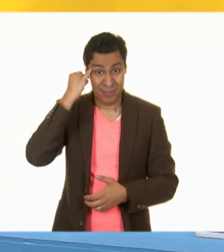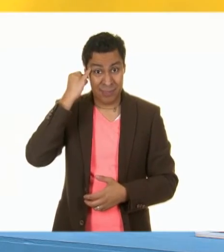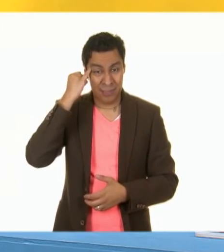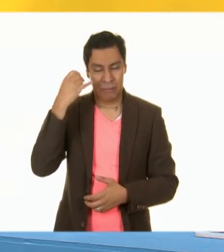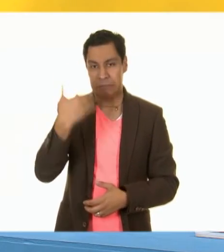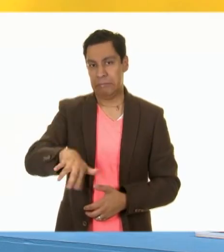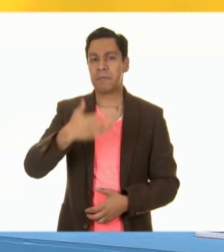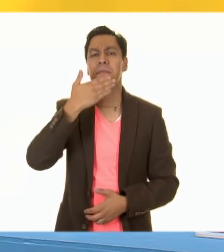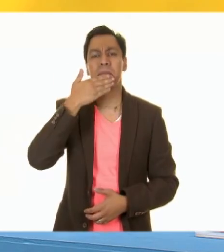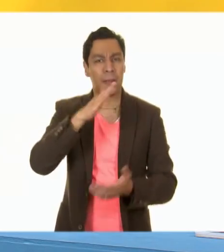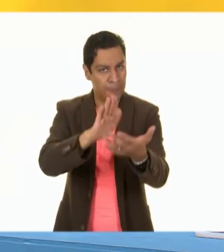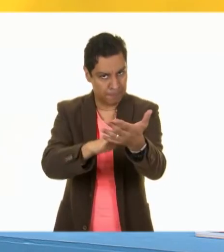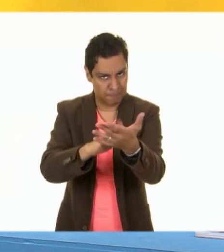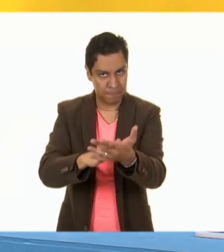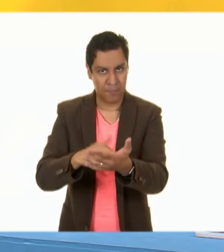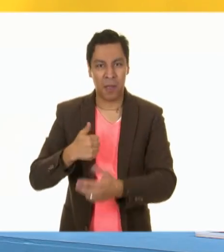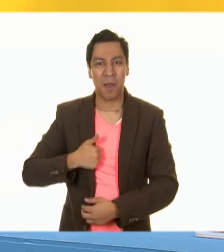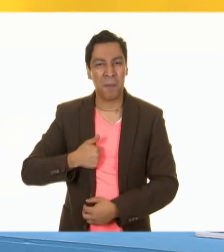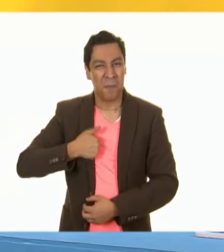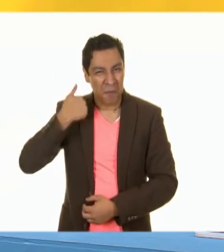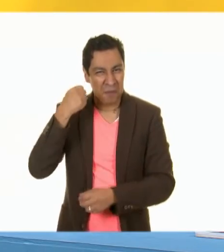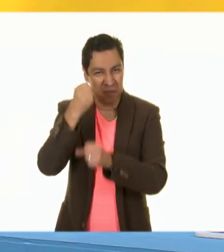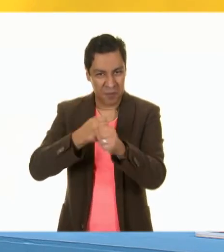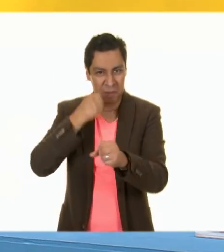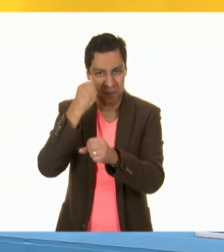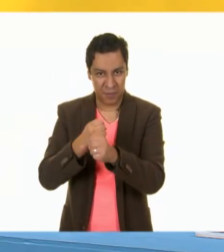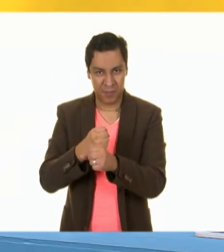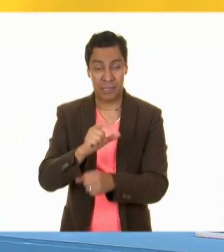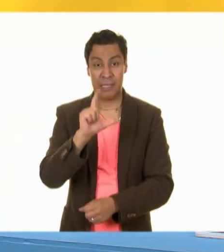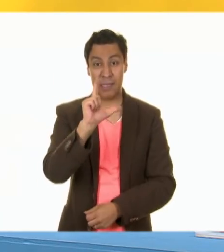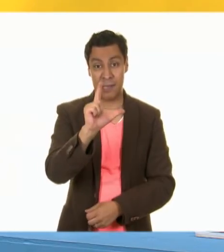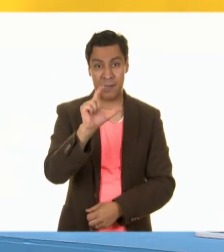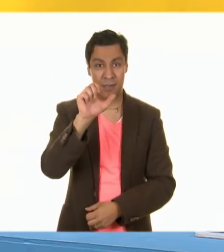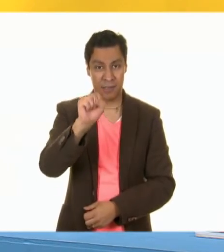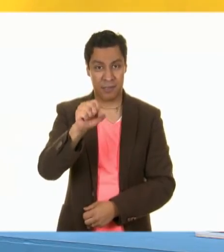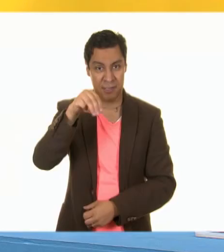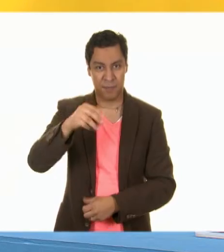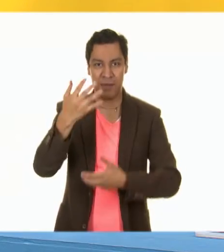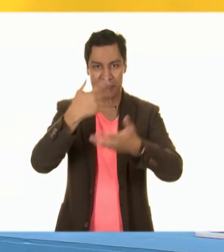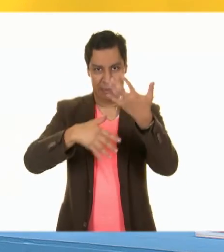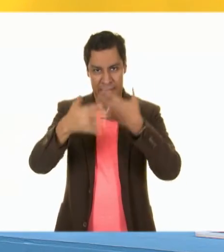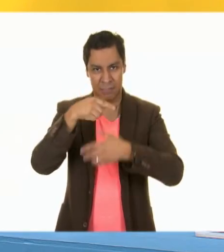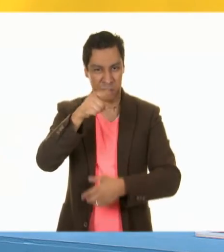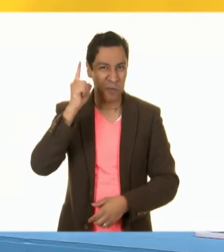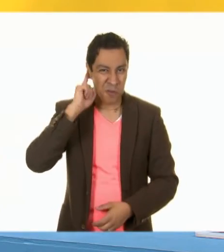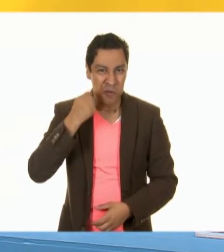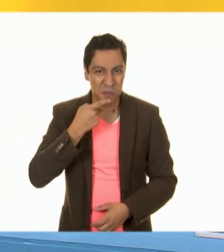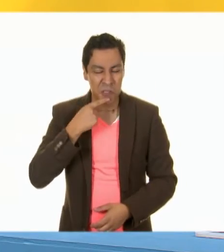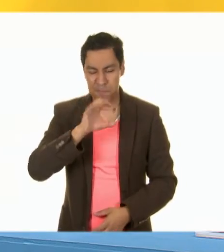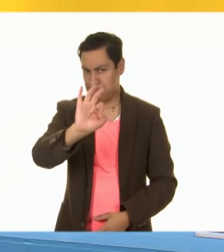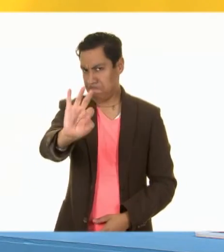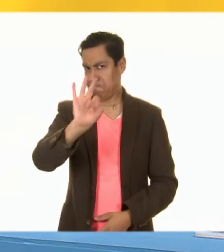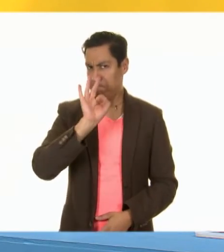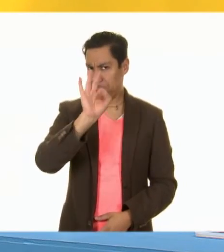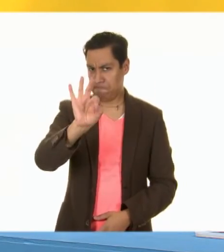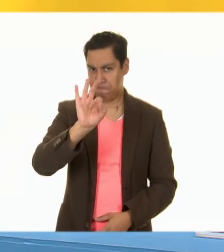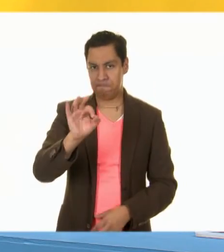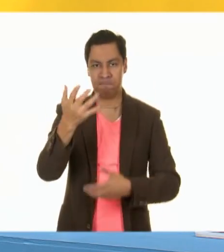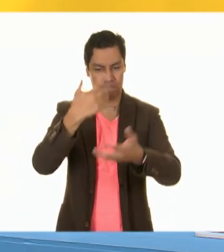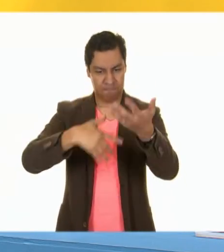momento para practicarla y platica con tu familia en tu lengua materna. Por hoy hemos terminado con Reflejando